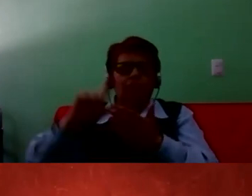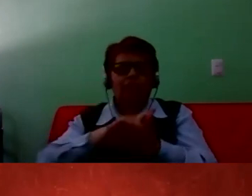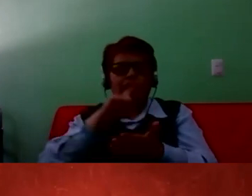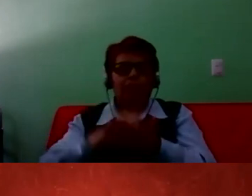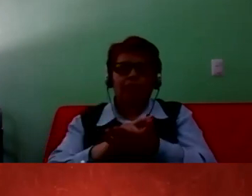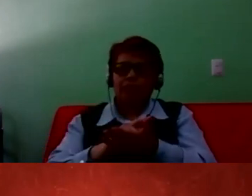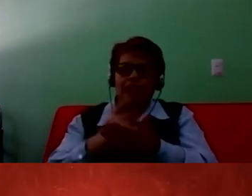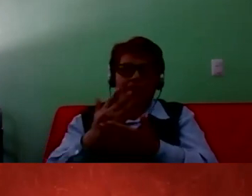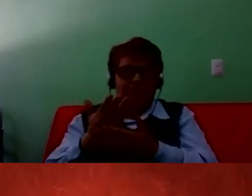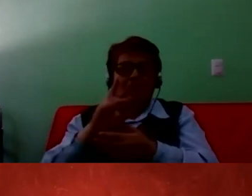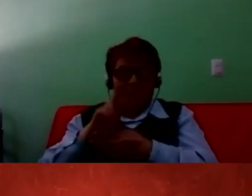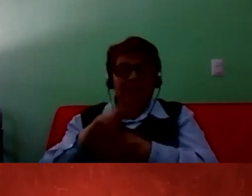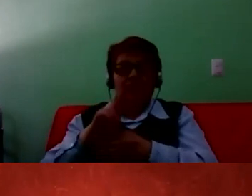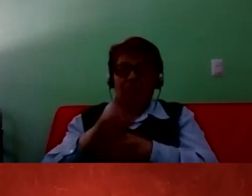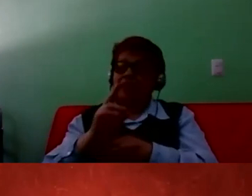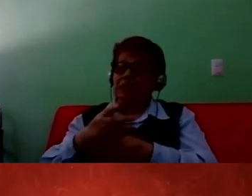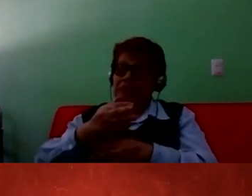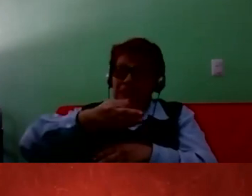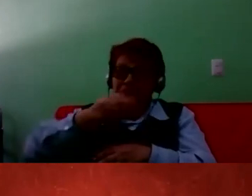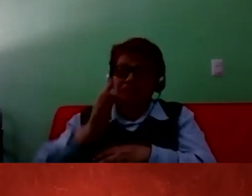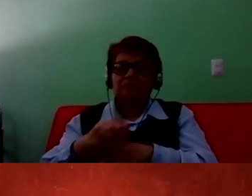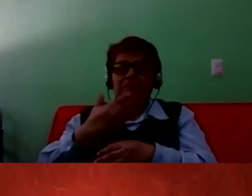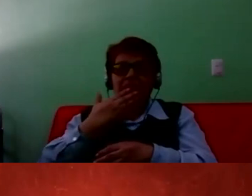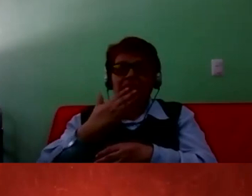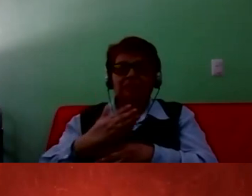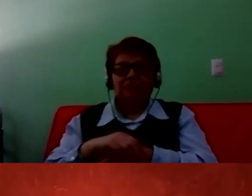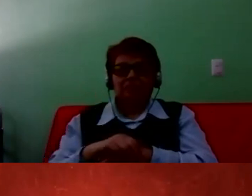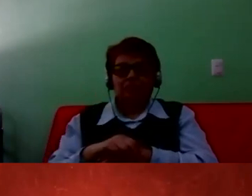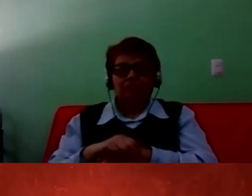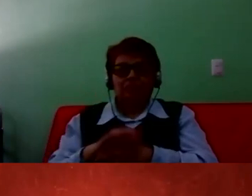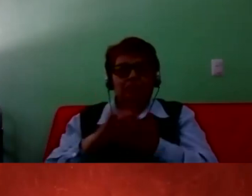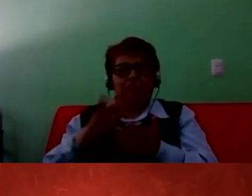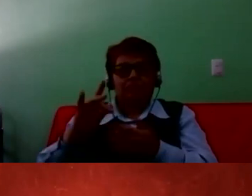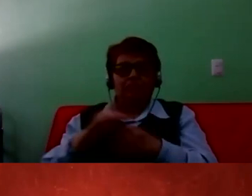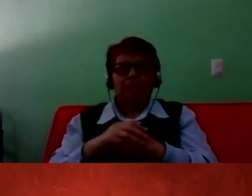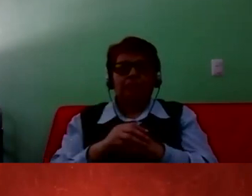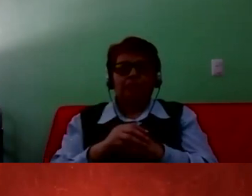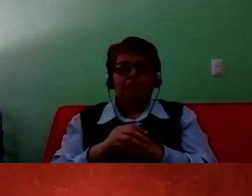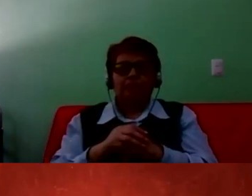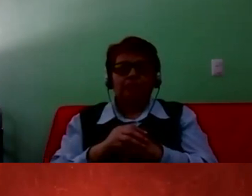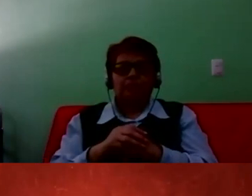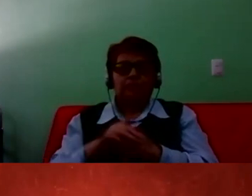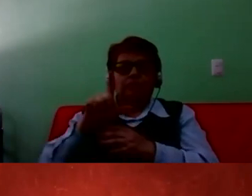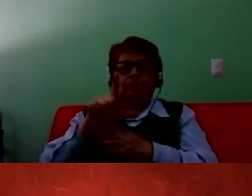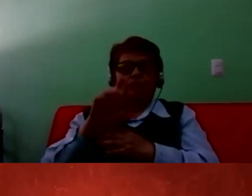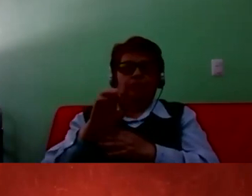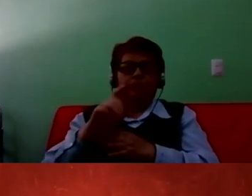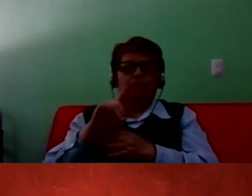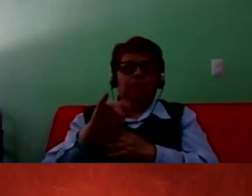que realmente es un acierto fantástico. Gracias. Diputada Leticia